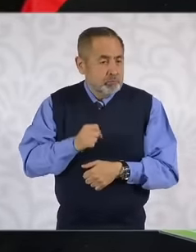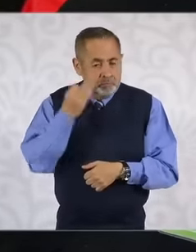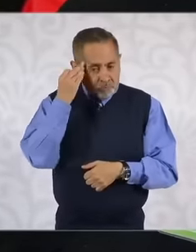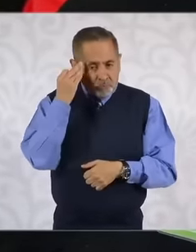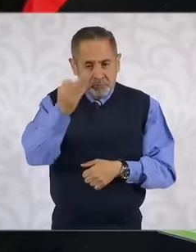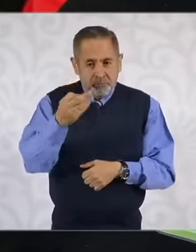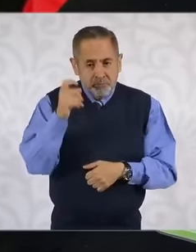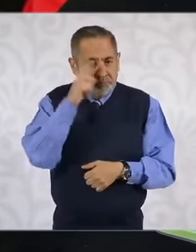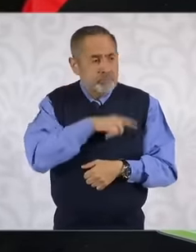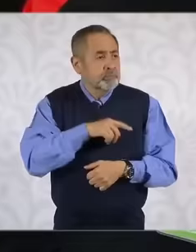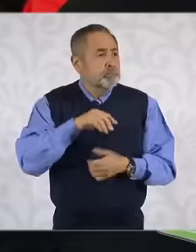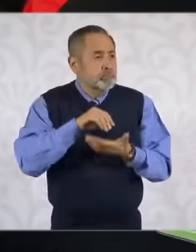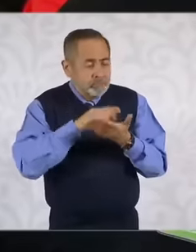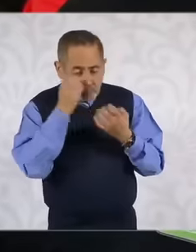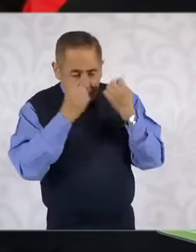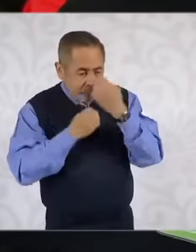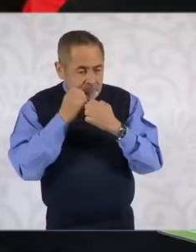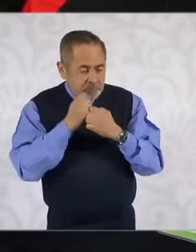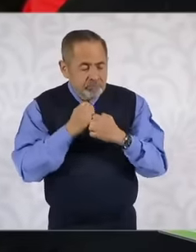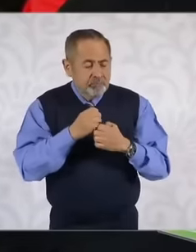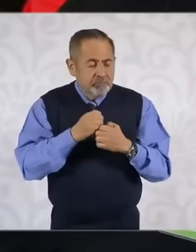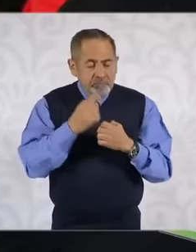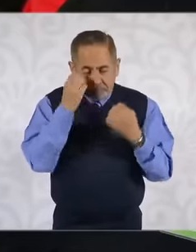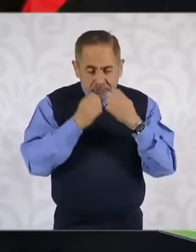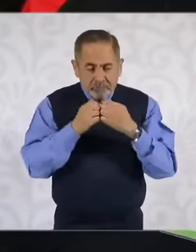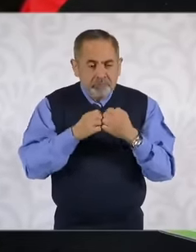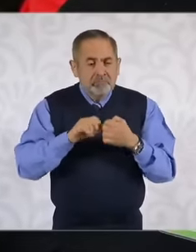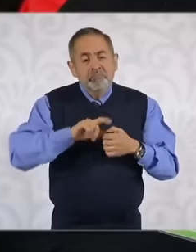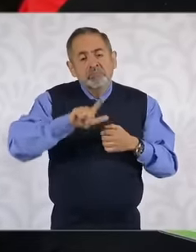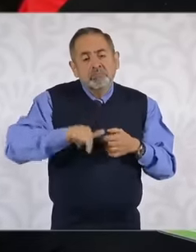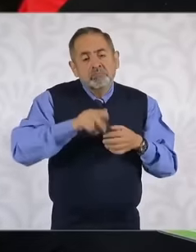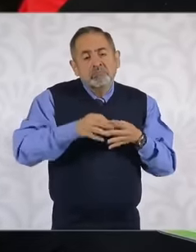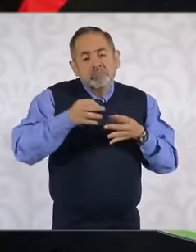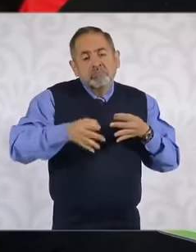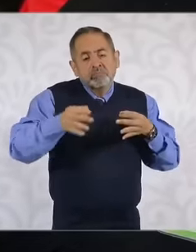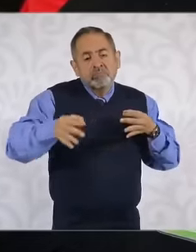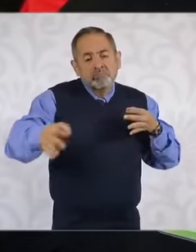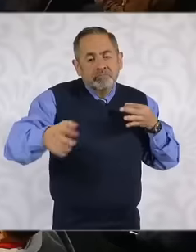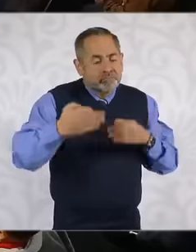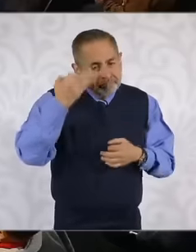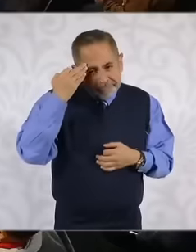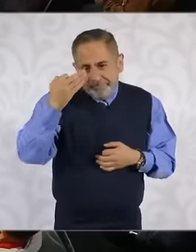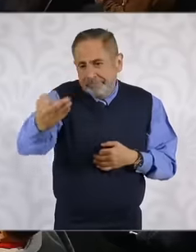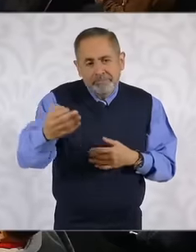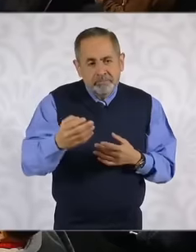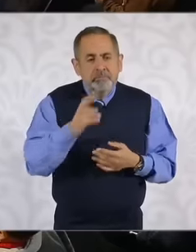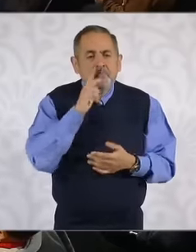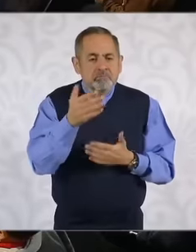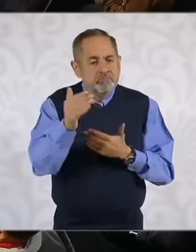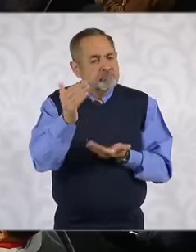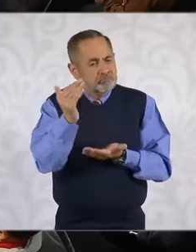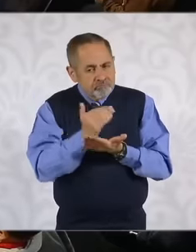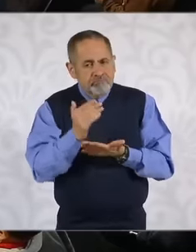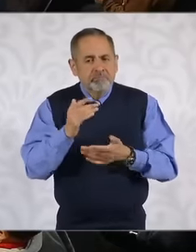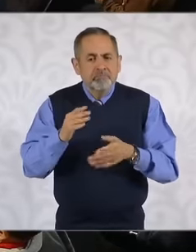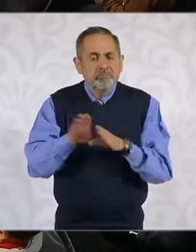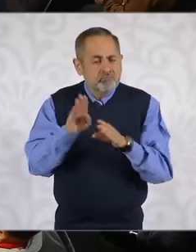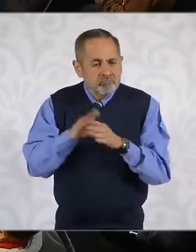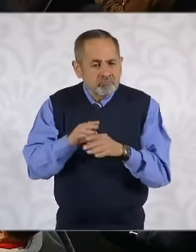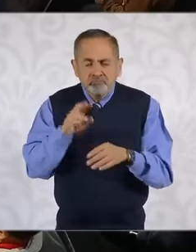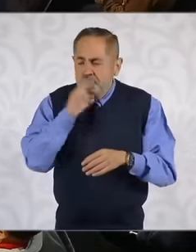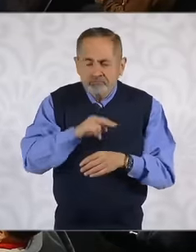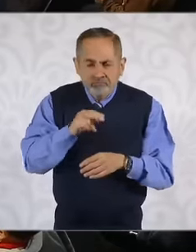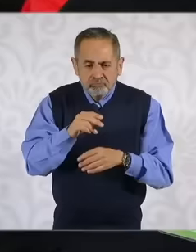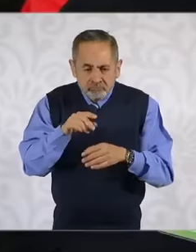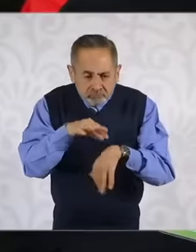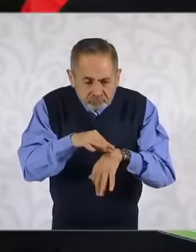estudio en específico, se ha retrasado mucho. No sé si en ese sentido, en las reuniones